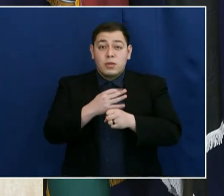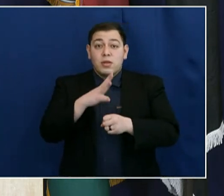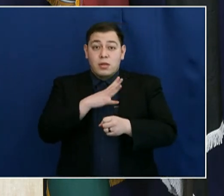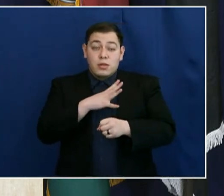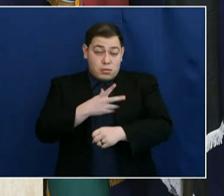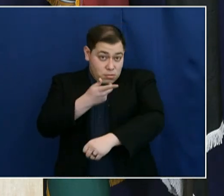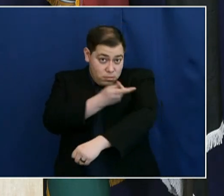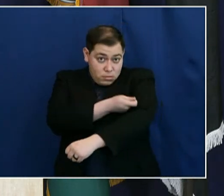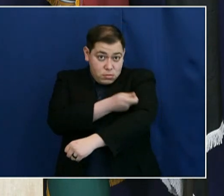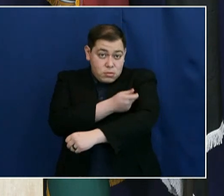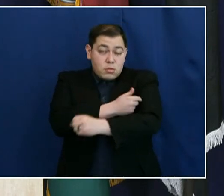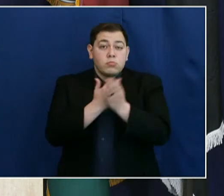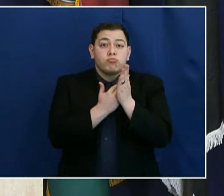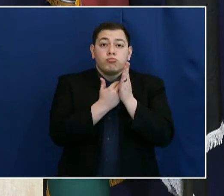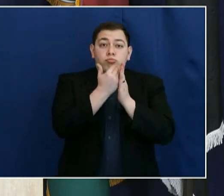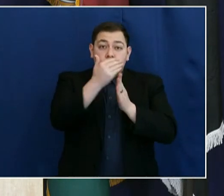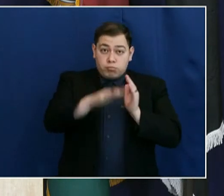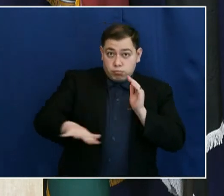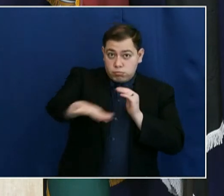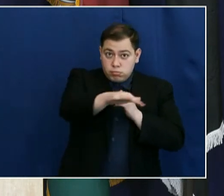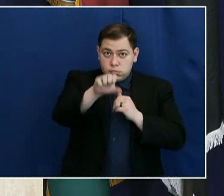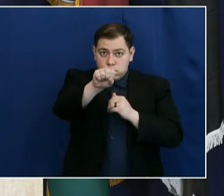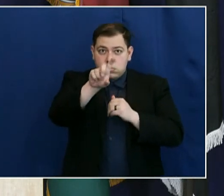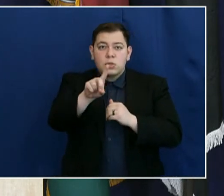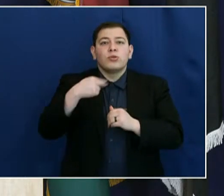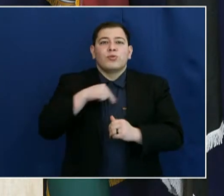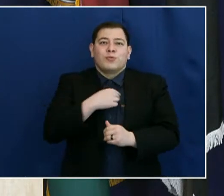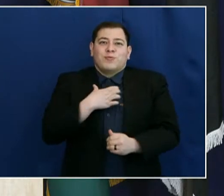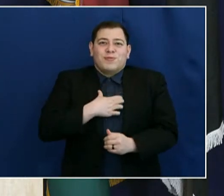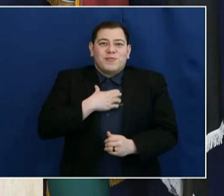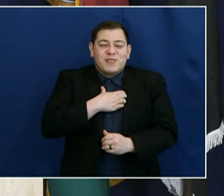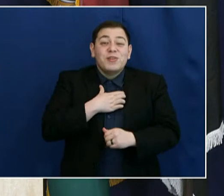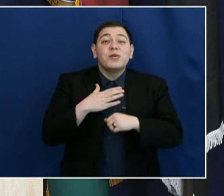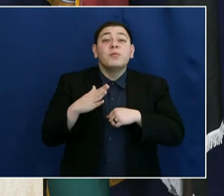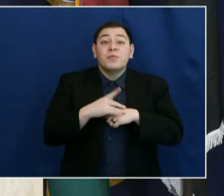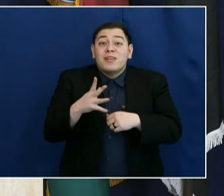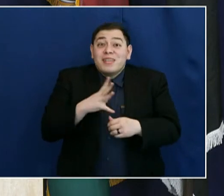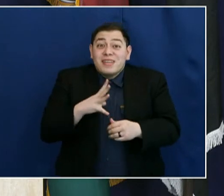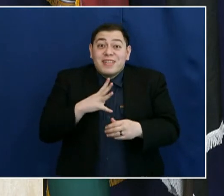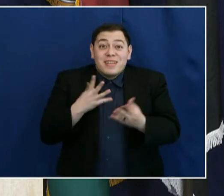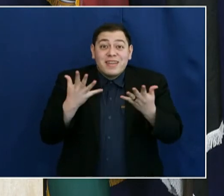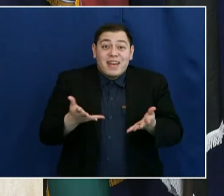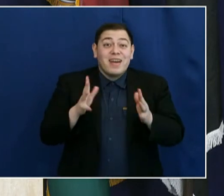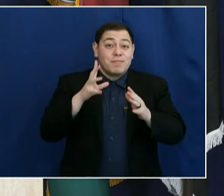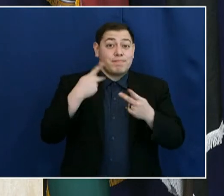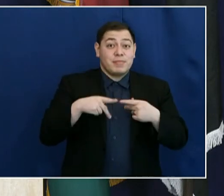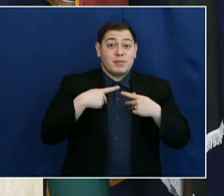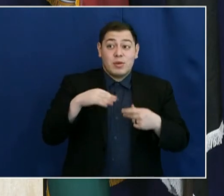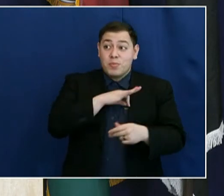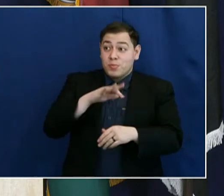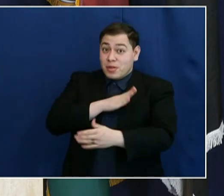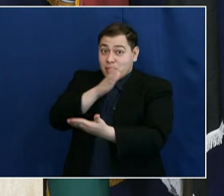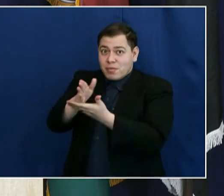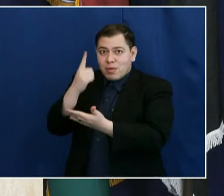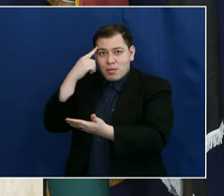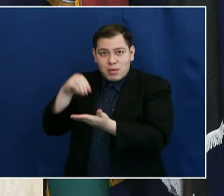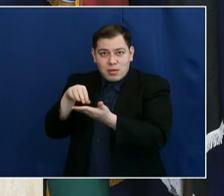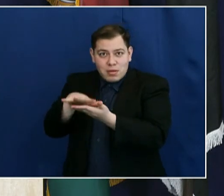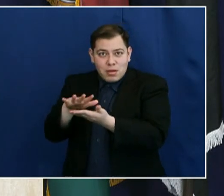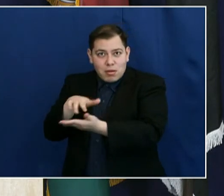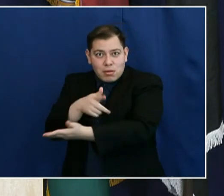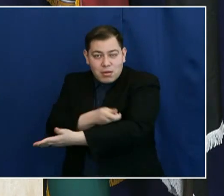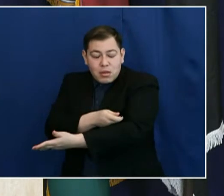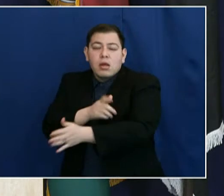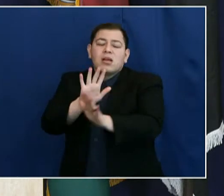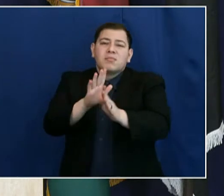incremento de vacunas en el condado de San Diego. Estamos muy contentos. Sí le pedimos a las personas que sigan teniendo